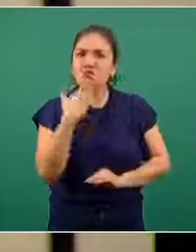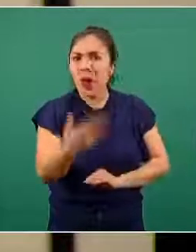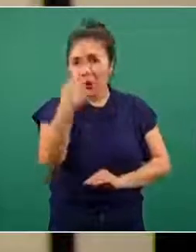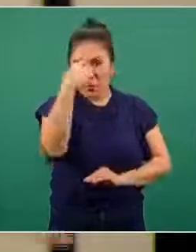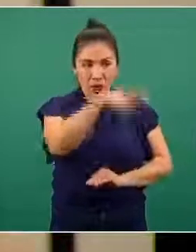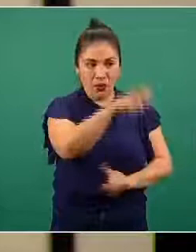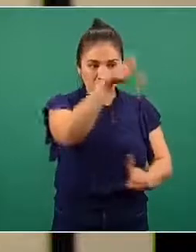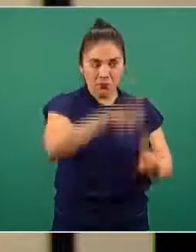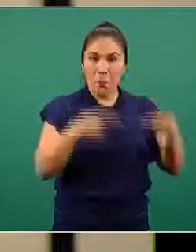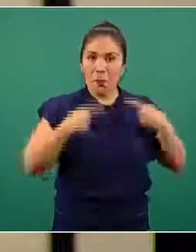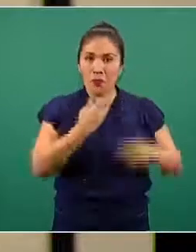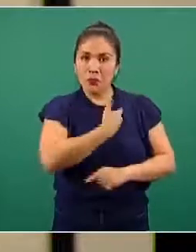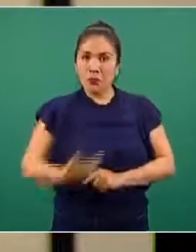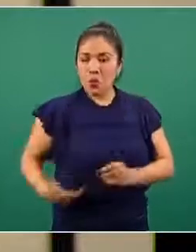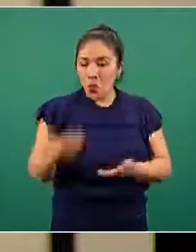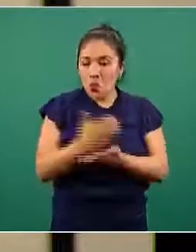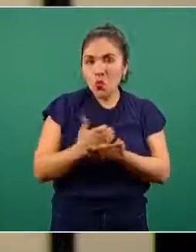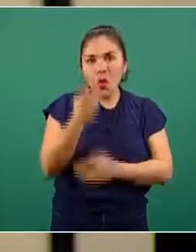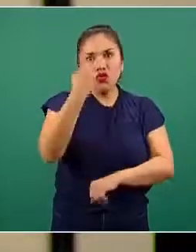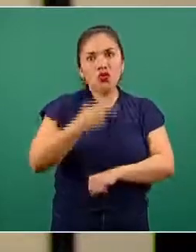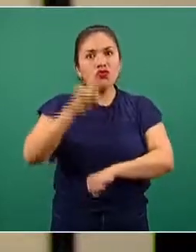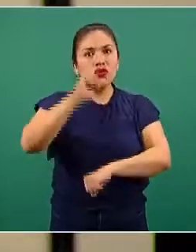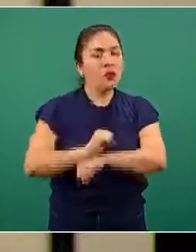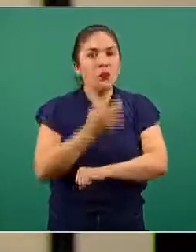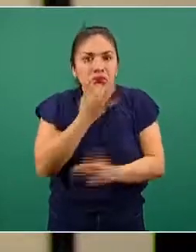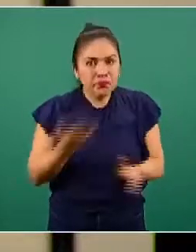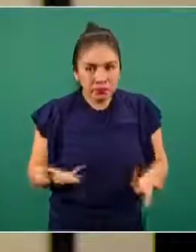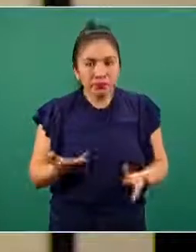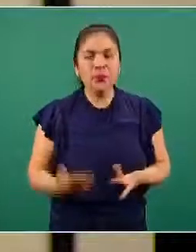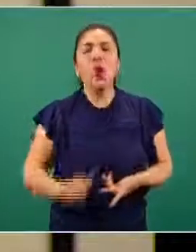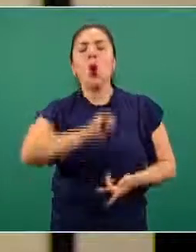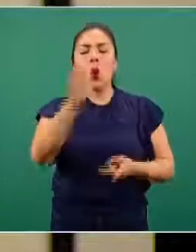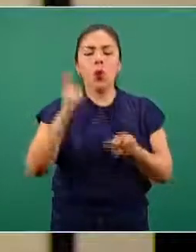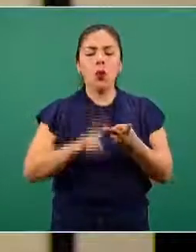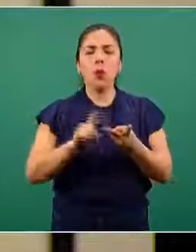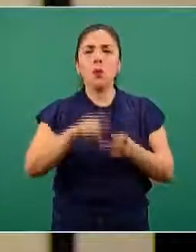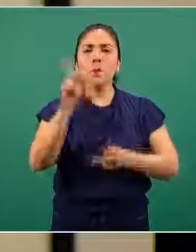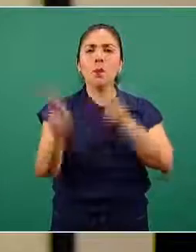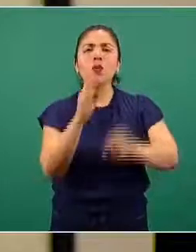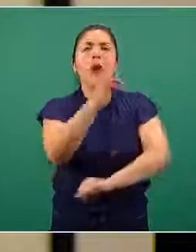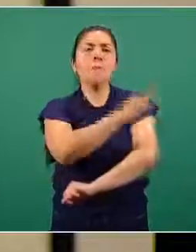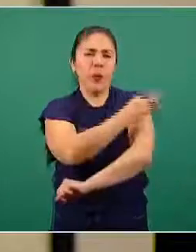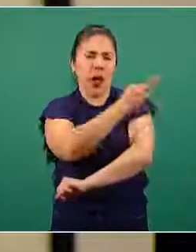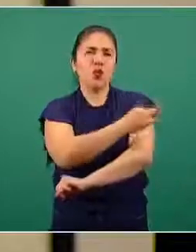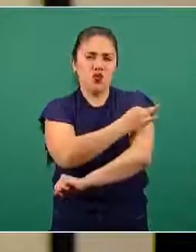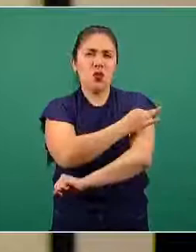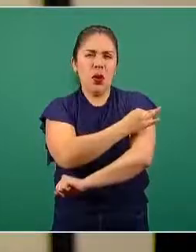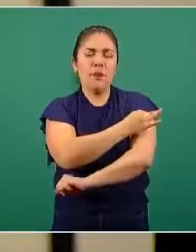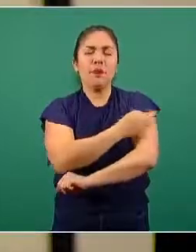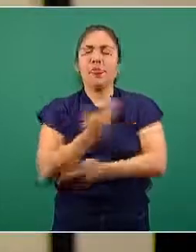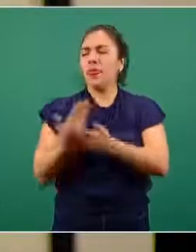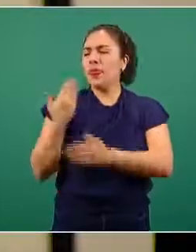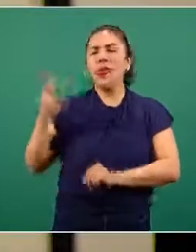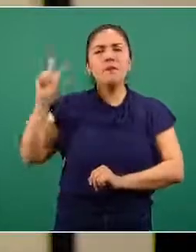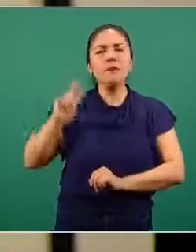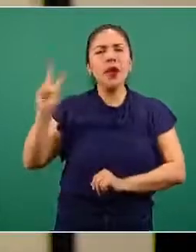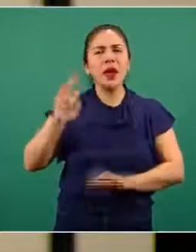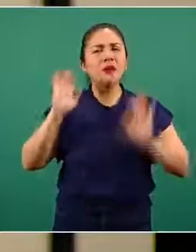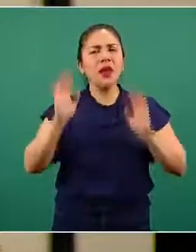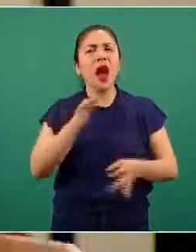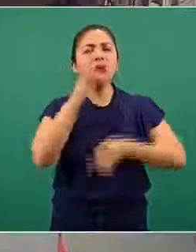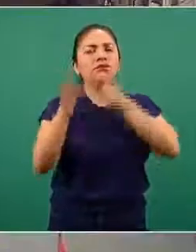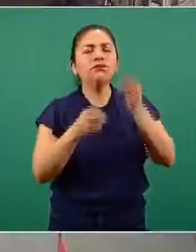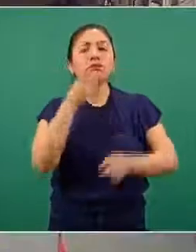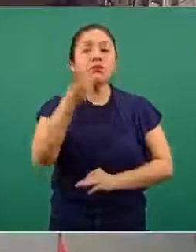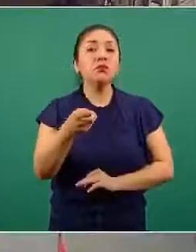se recuperara en estas 2 semanas. También preguntar sobre las vacunas. El viernes se mencionó